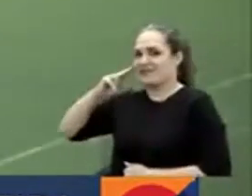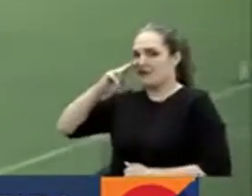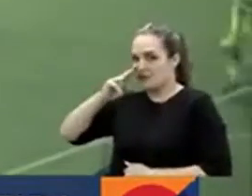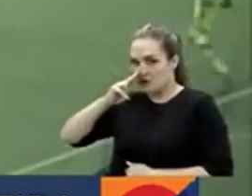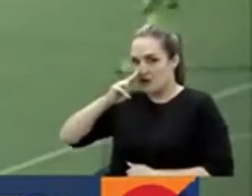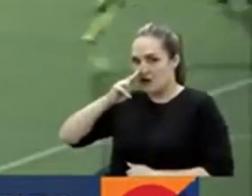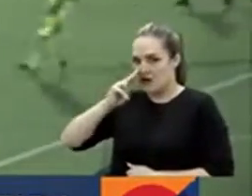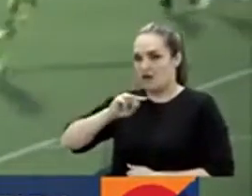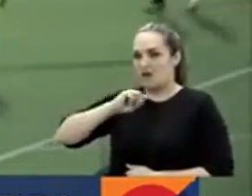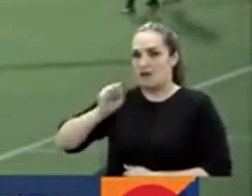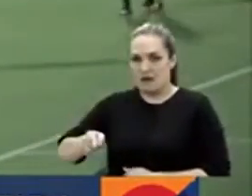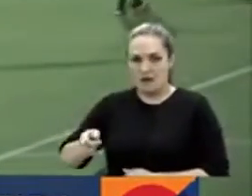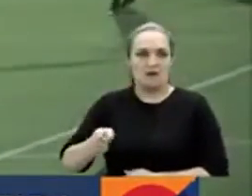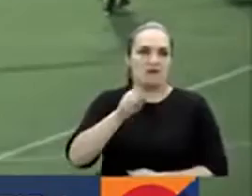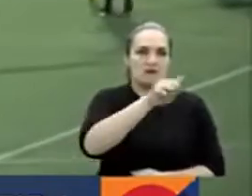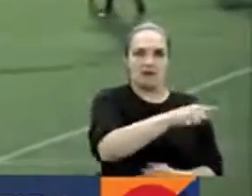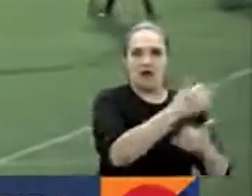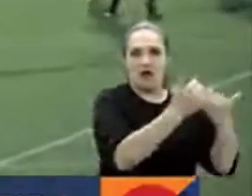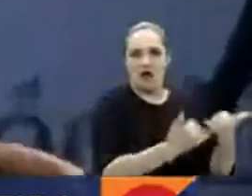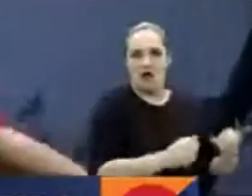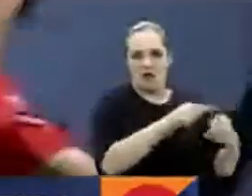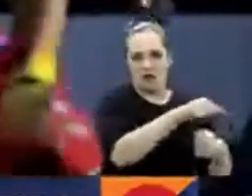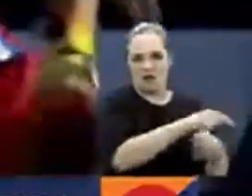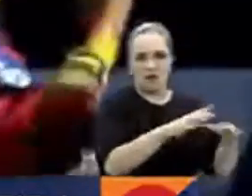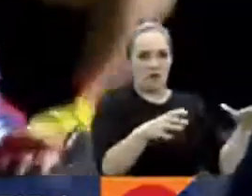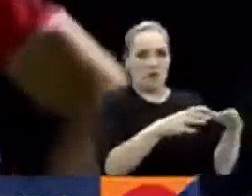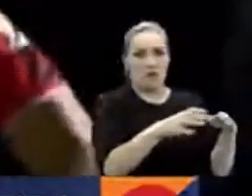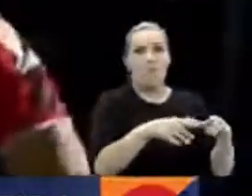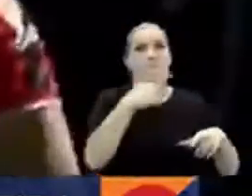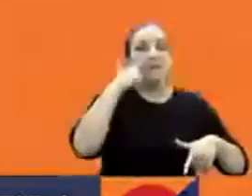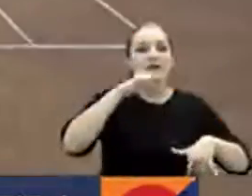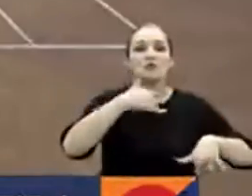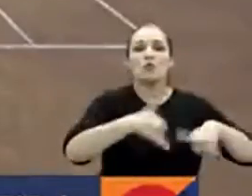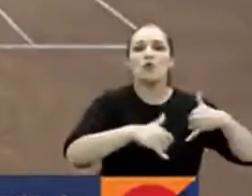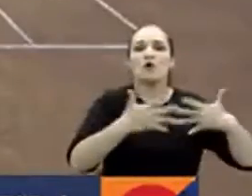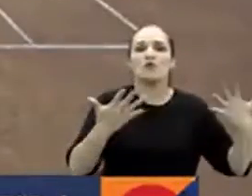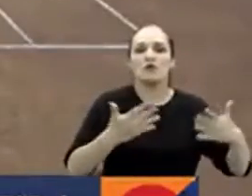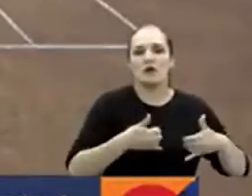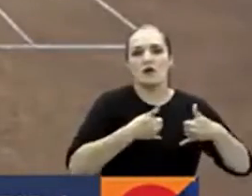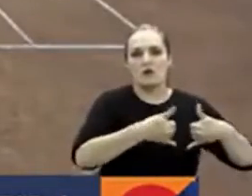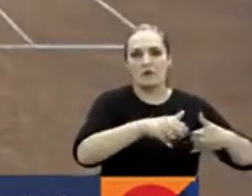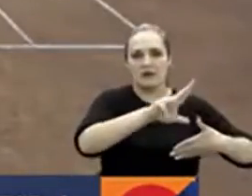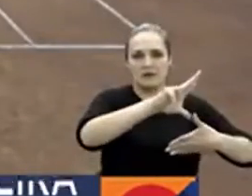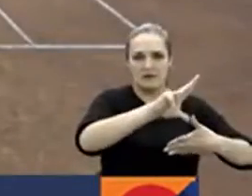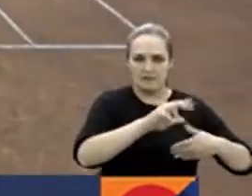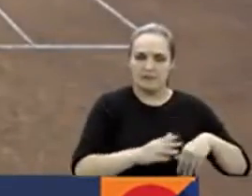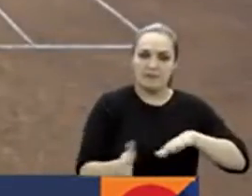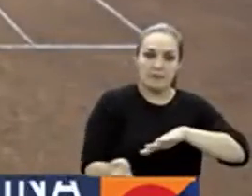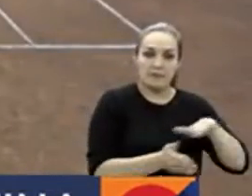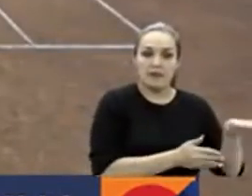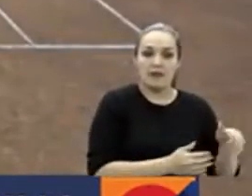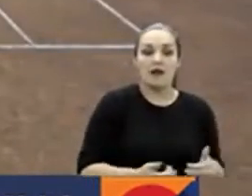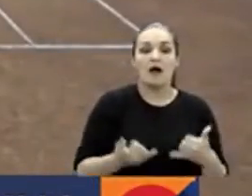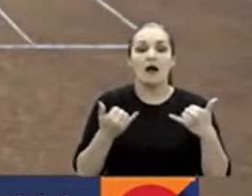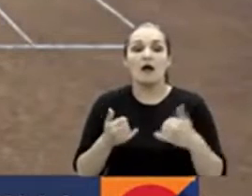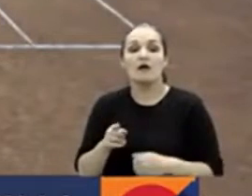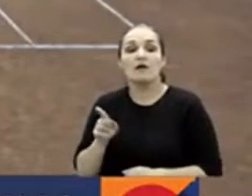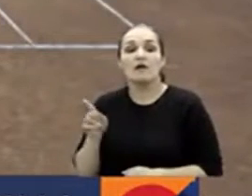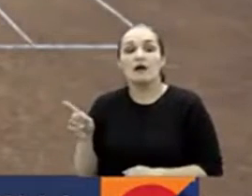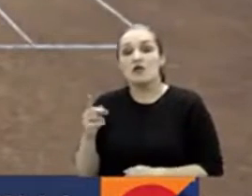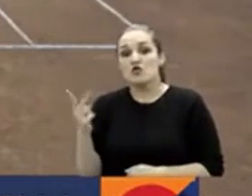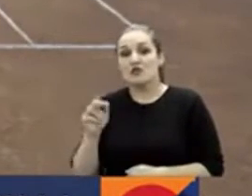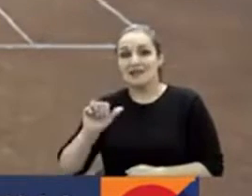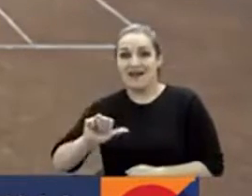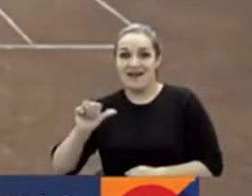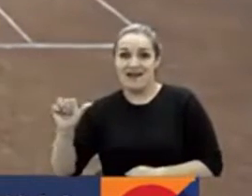dirigido por Alejandro Restrepo y se perfila como titular en la Copa Libertadores. Las colombianas María Paulina Pérez y Juliana Lizarazo cayeron en la final